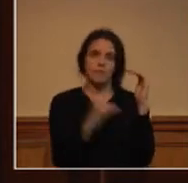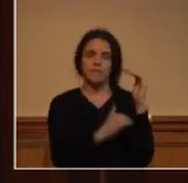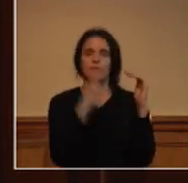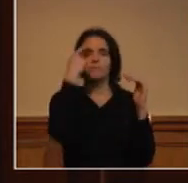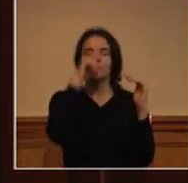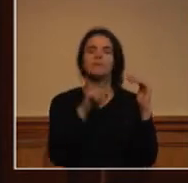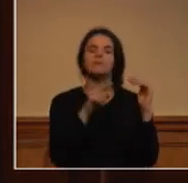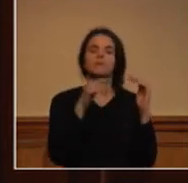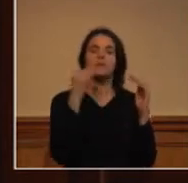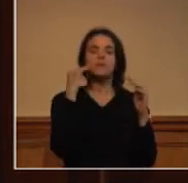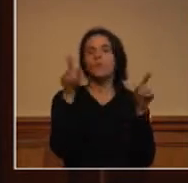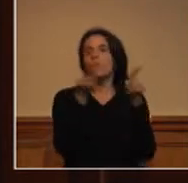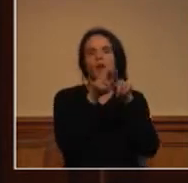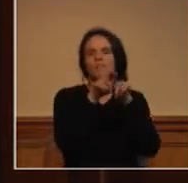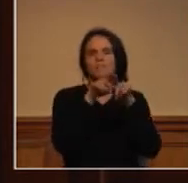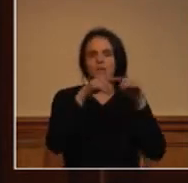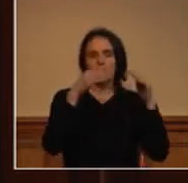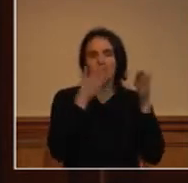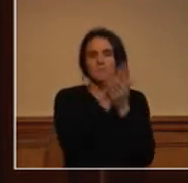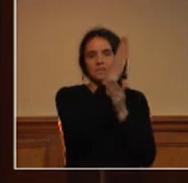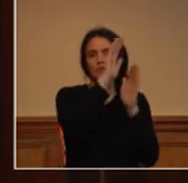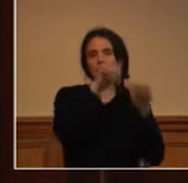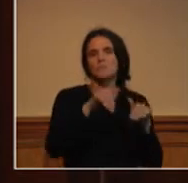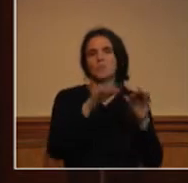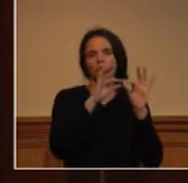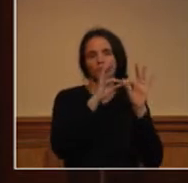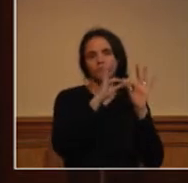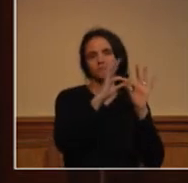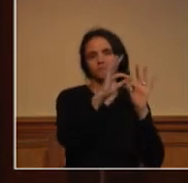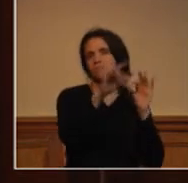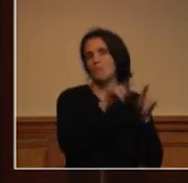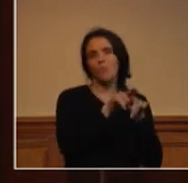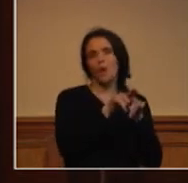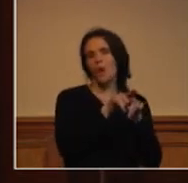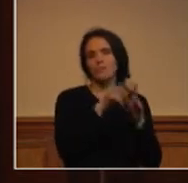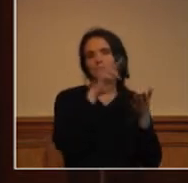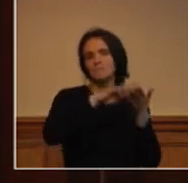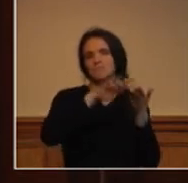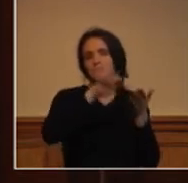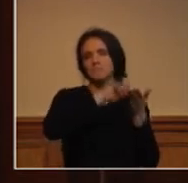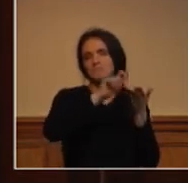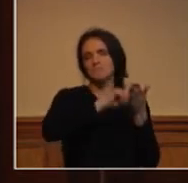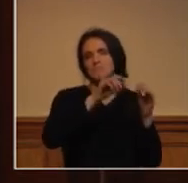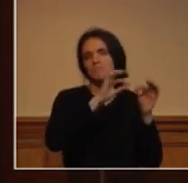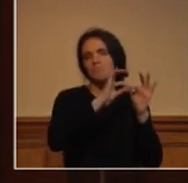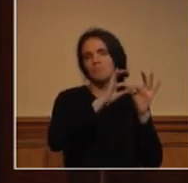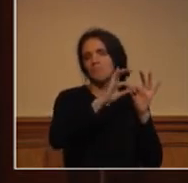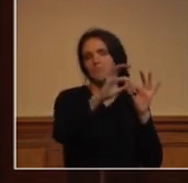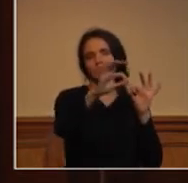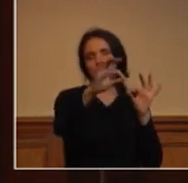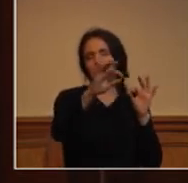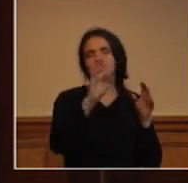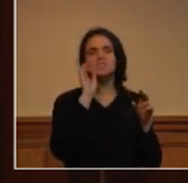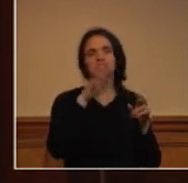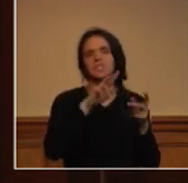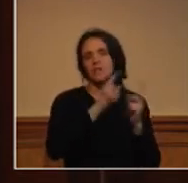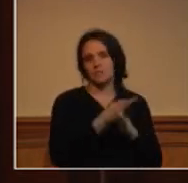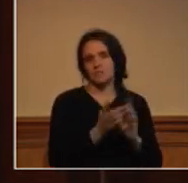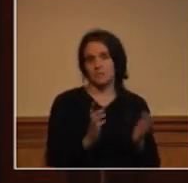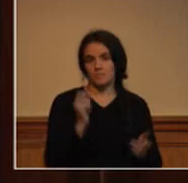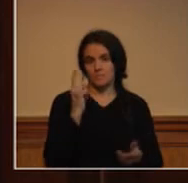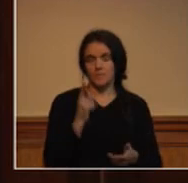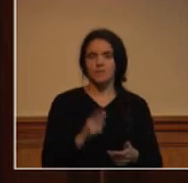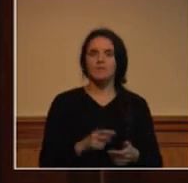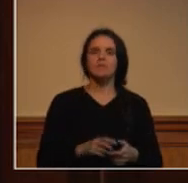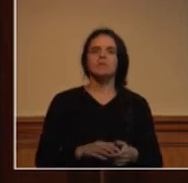niños que donde empezaron, terminaron el proceso lector, del precursor lector.